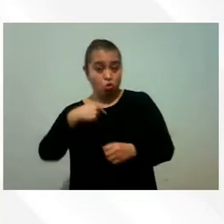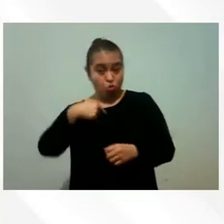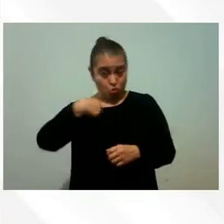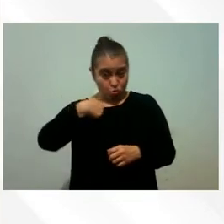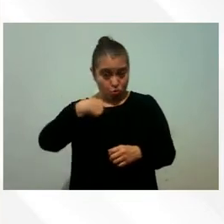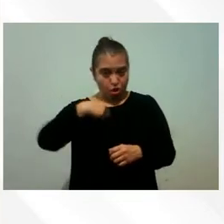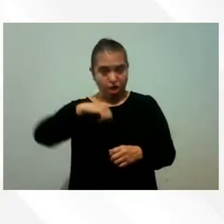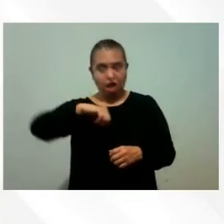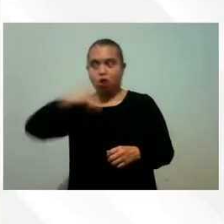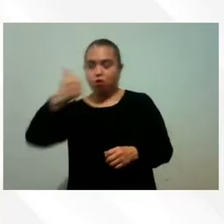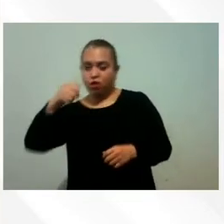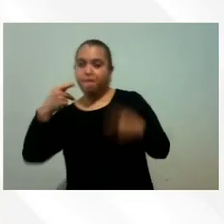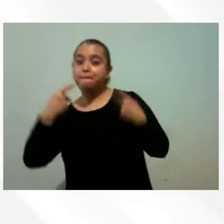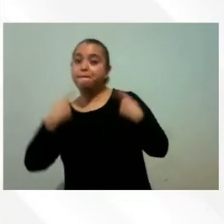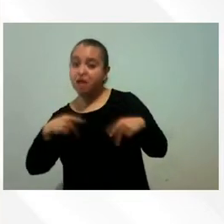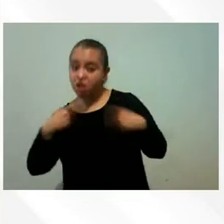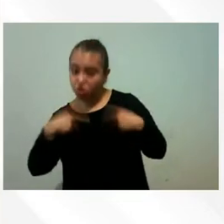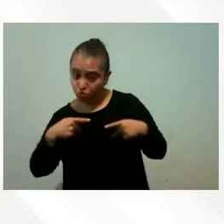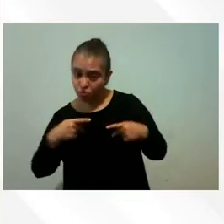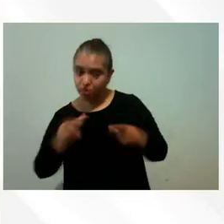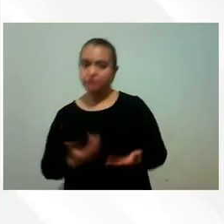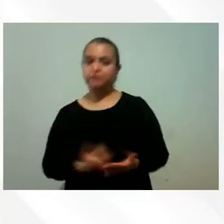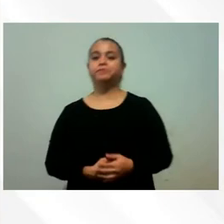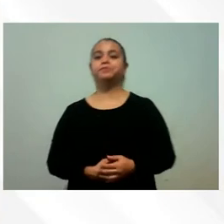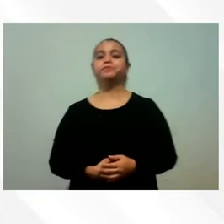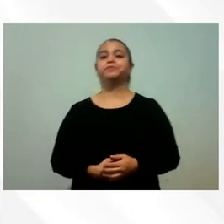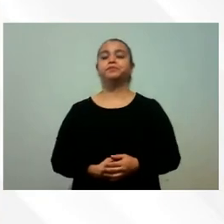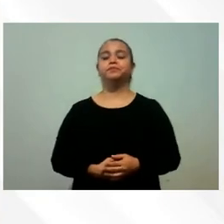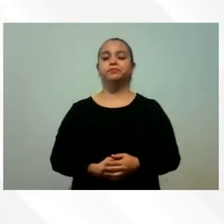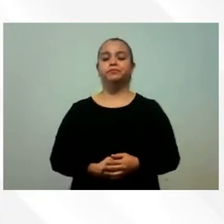centro el conocimiento colectivo.